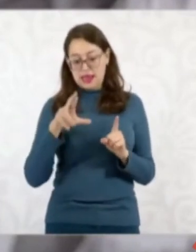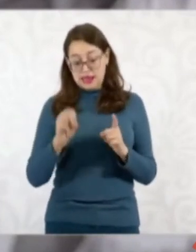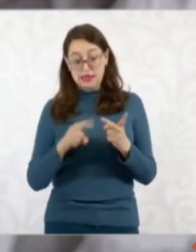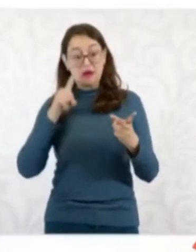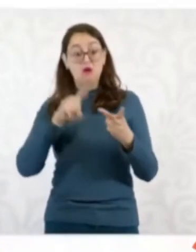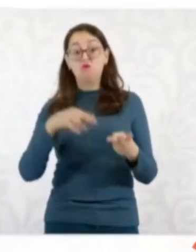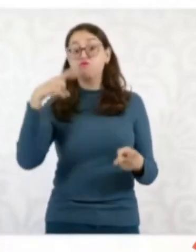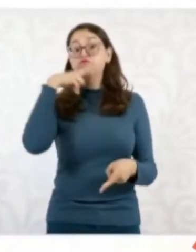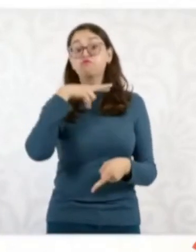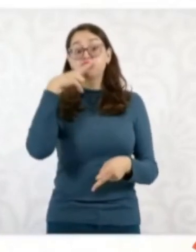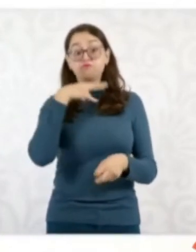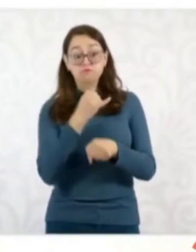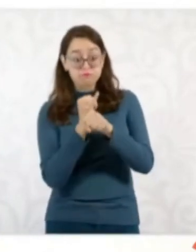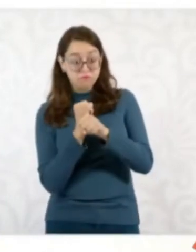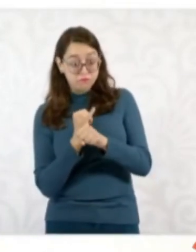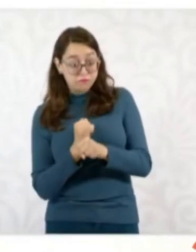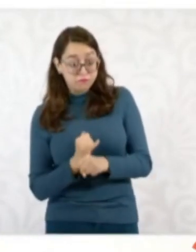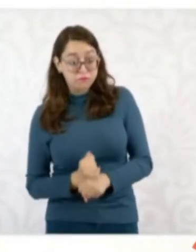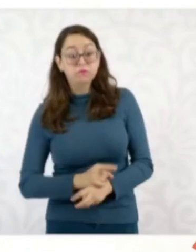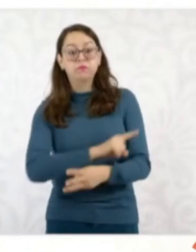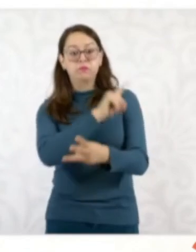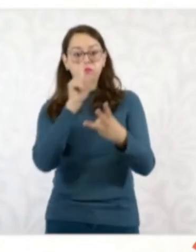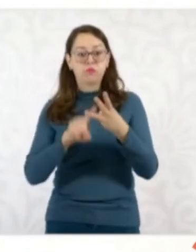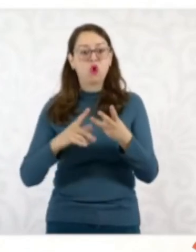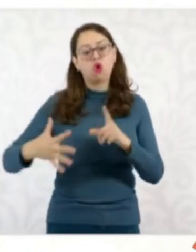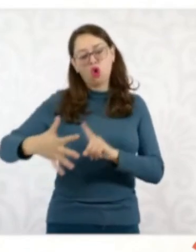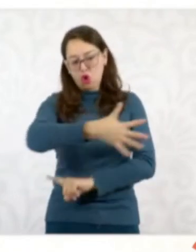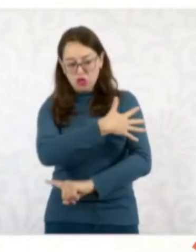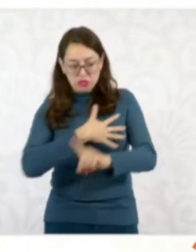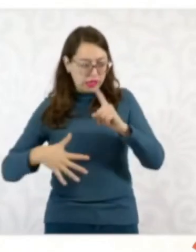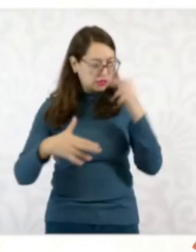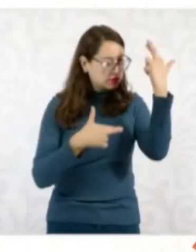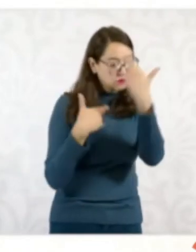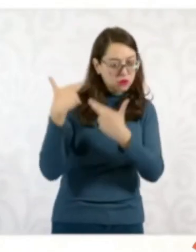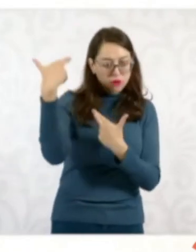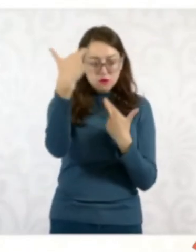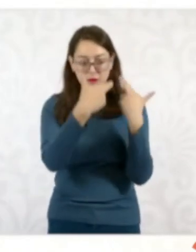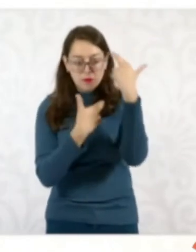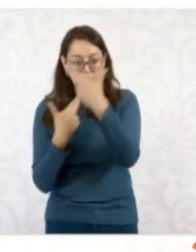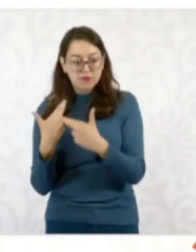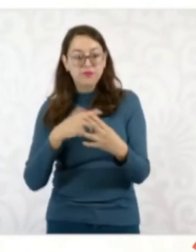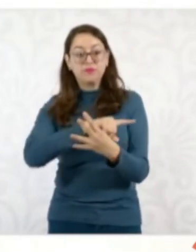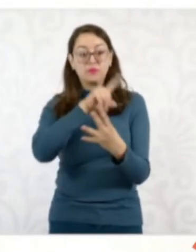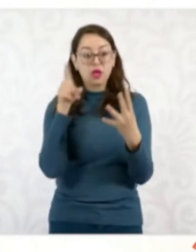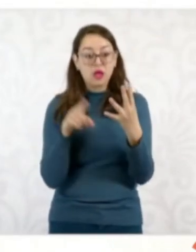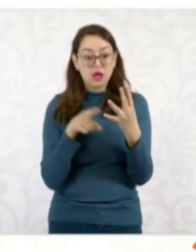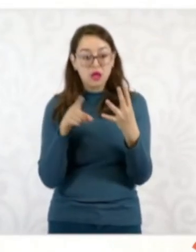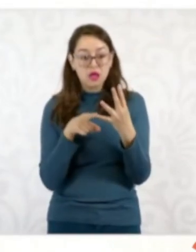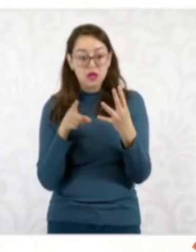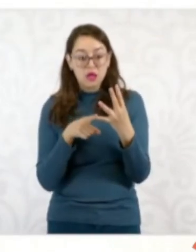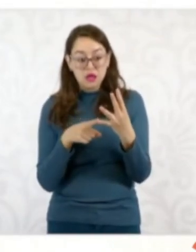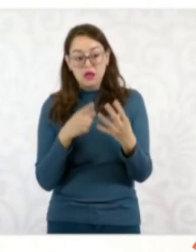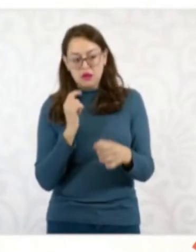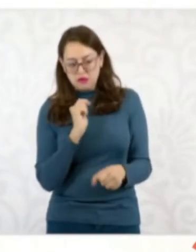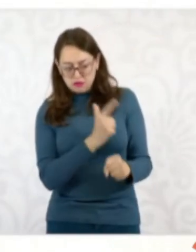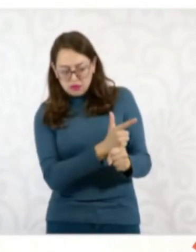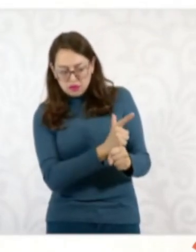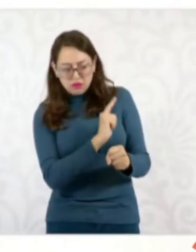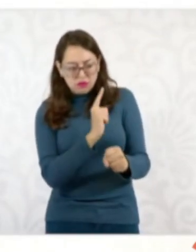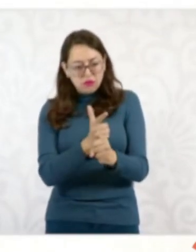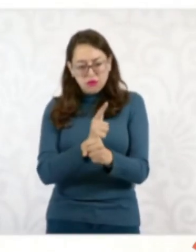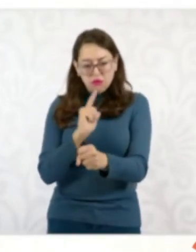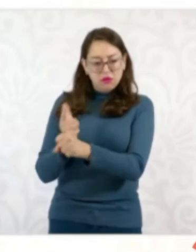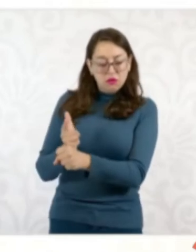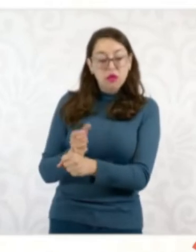diligencia reforzada, los análisis de contexto de violencia, la preservación adecuada de indicios y además una